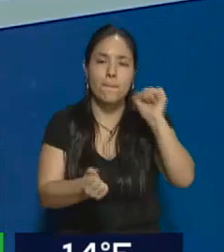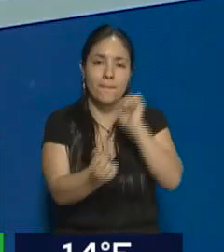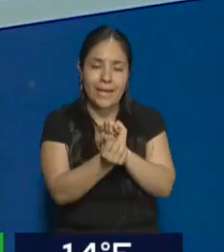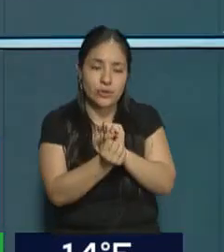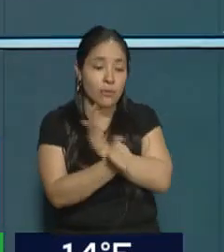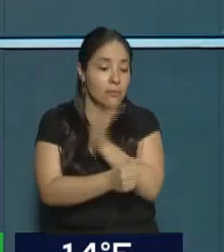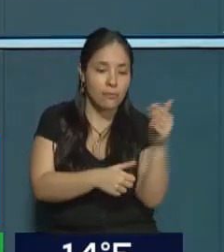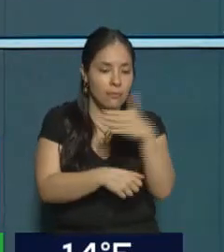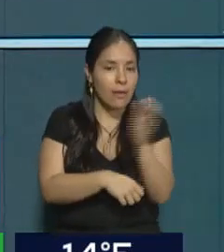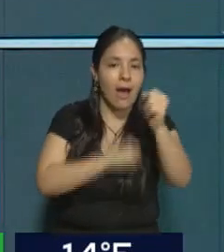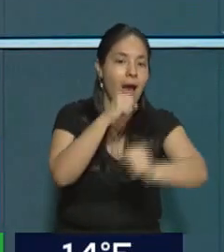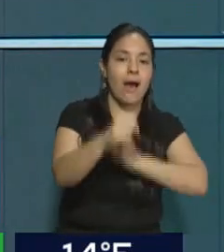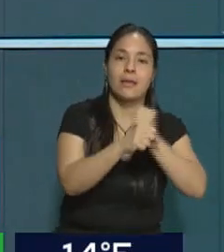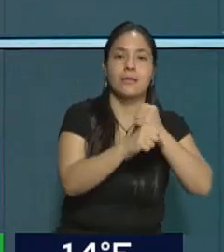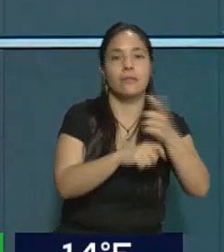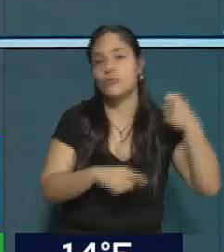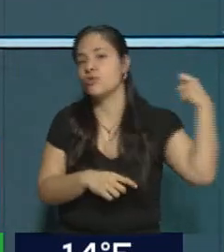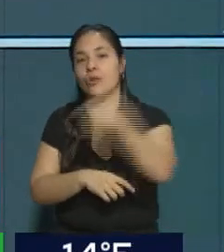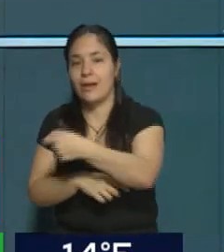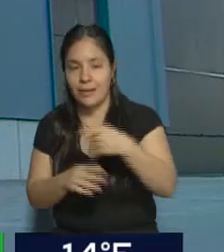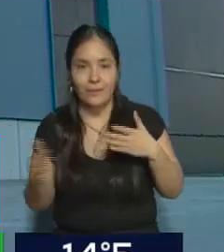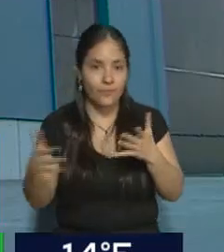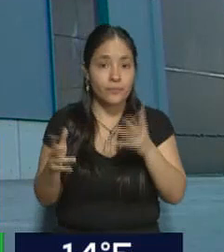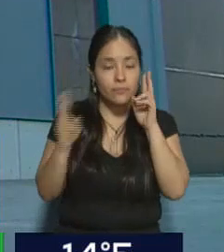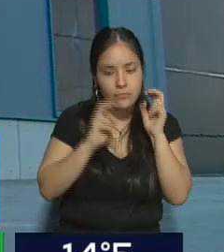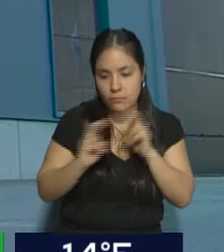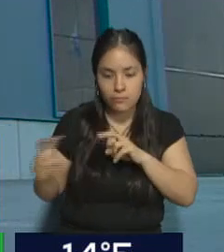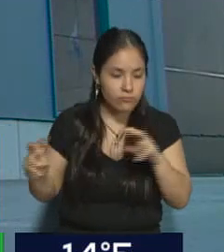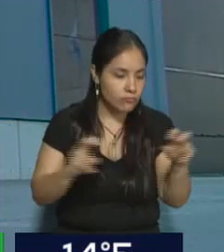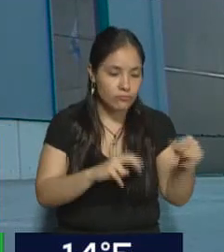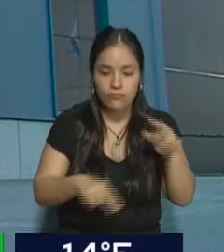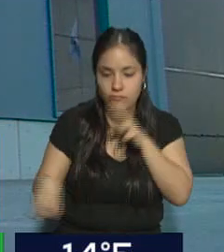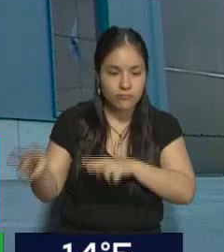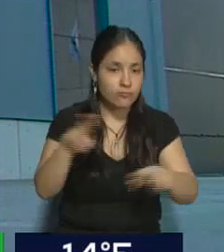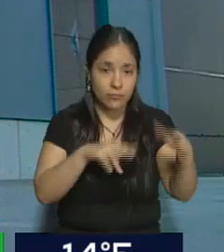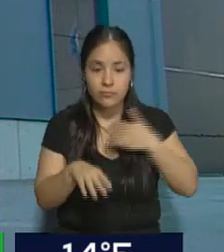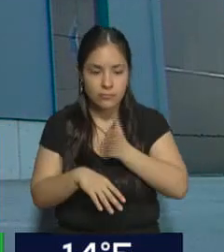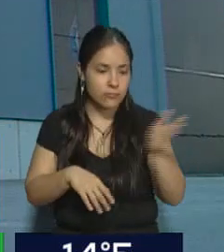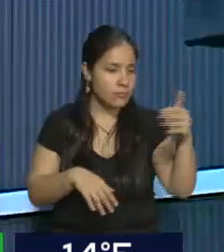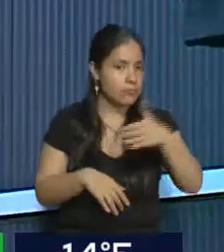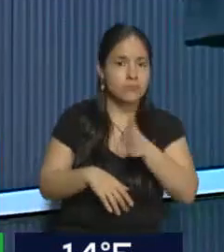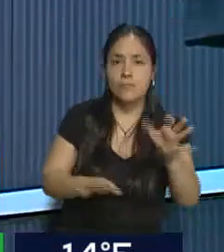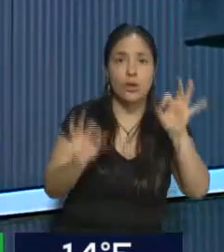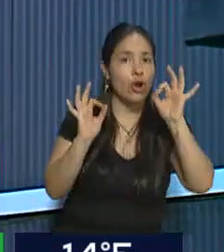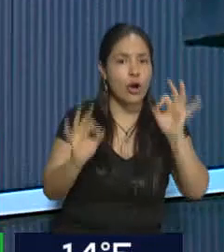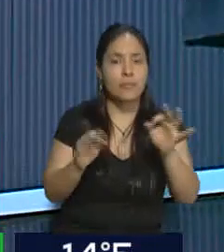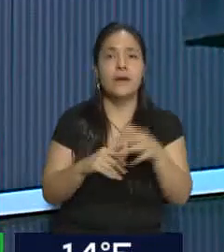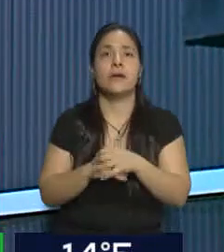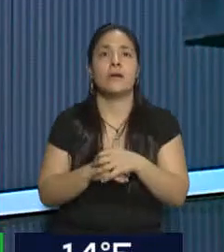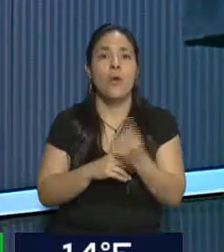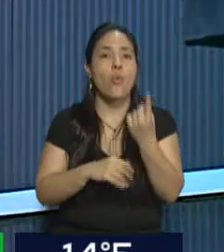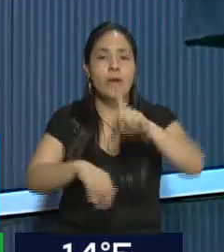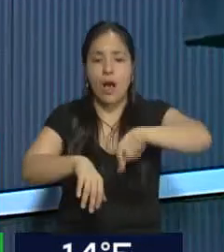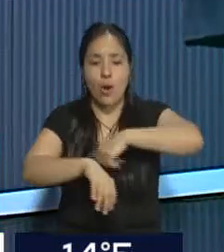libertad terminó sacando la chusa mientras esto ocurría mientras estaban haciendo este recorrido por el Polo judicial penal de una